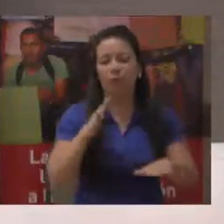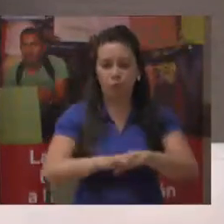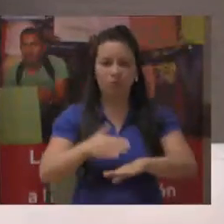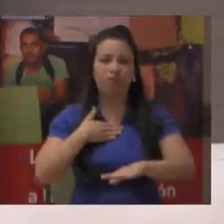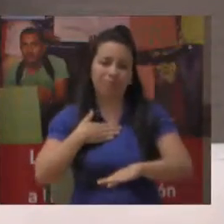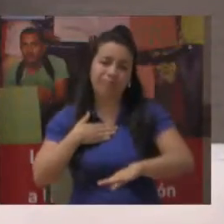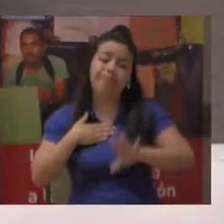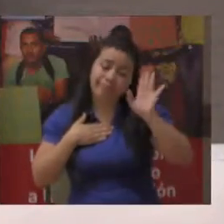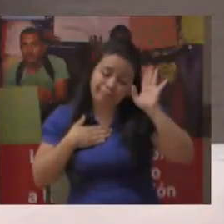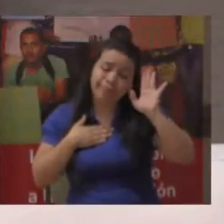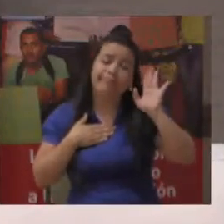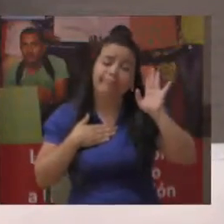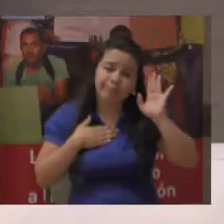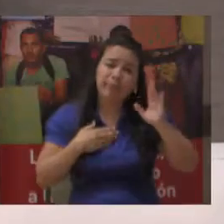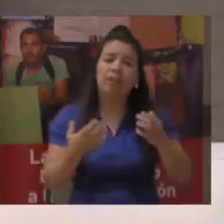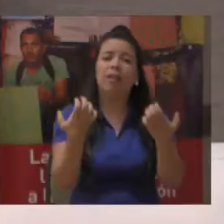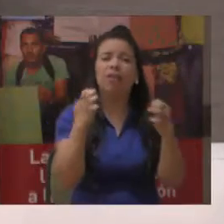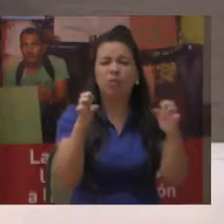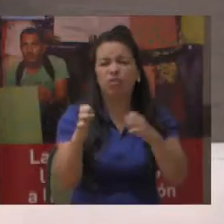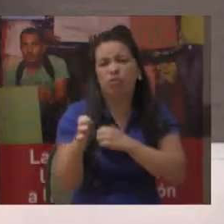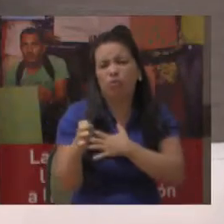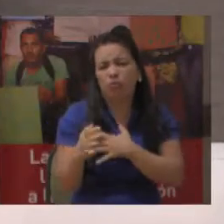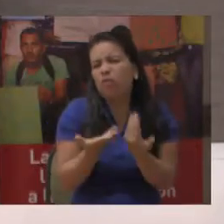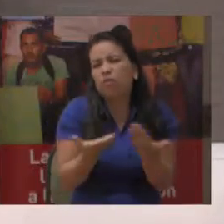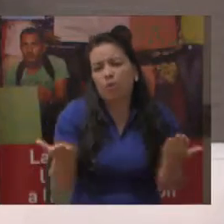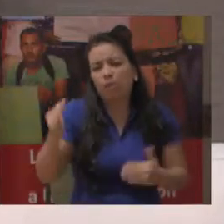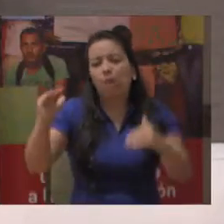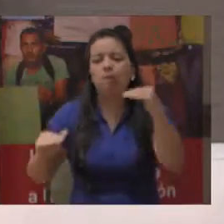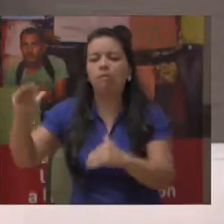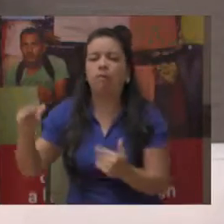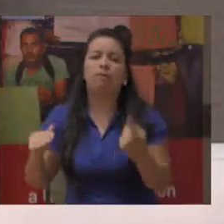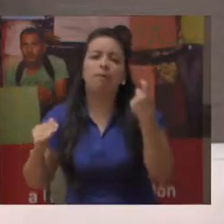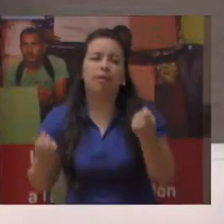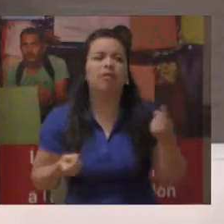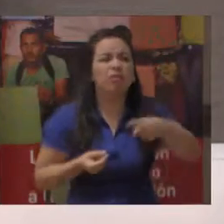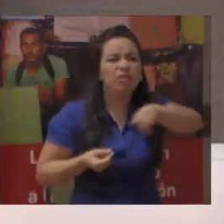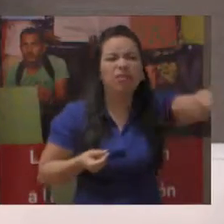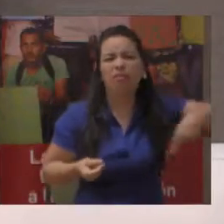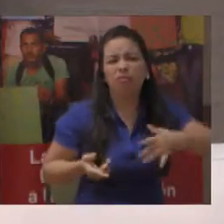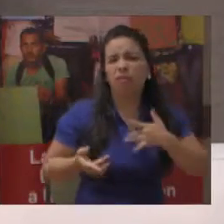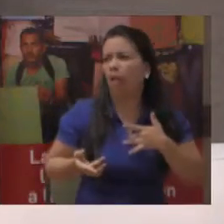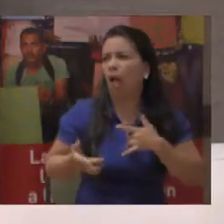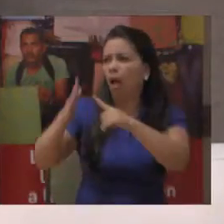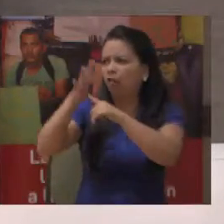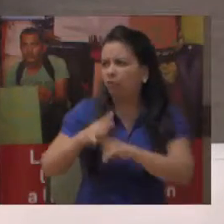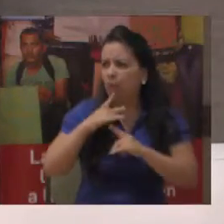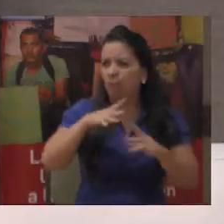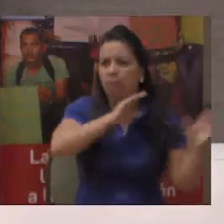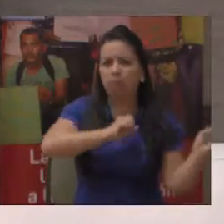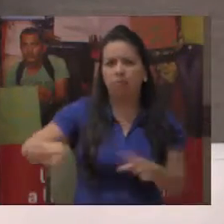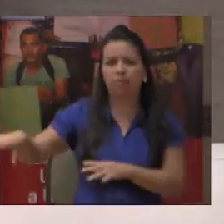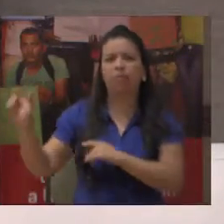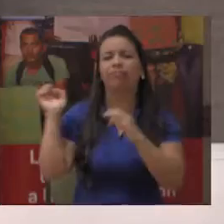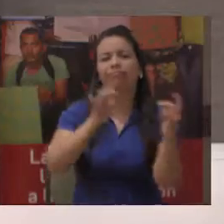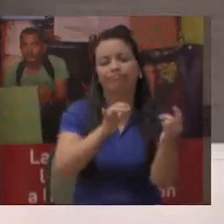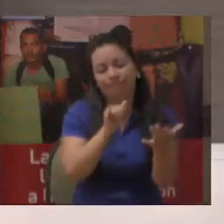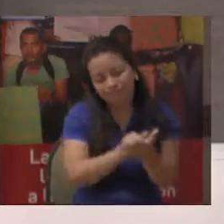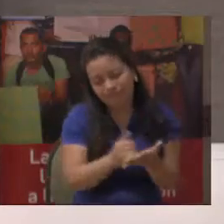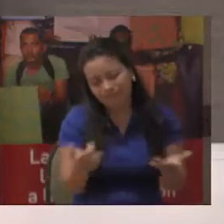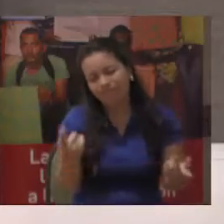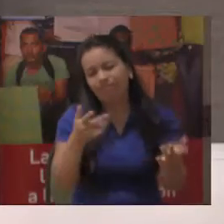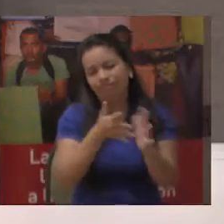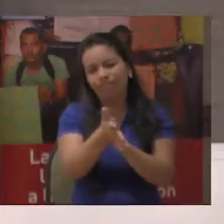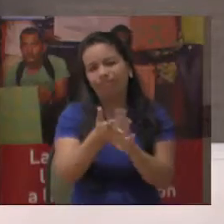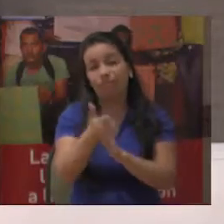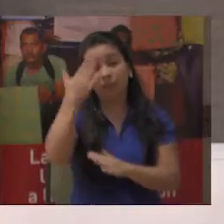tenemos una sociedad totalmente inequitativa en unos grados exagerados. Colombia, no en balde, es el